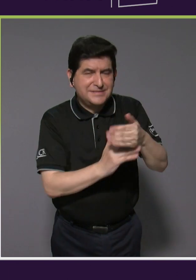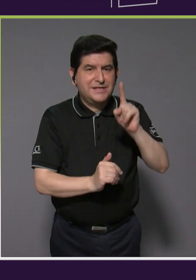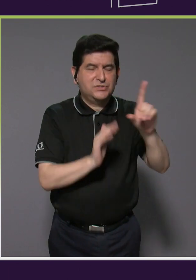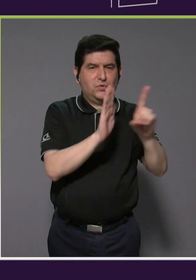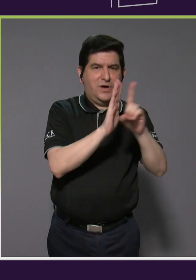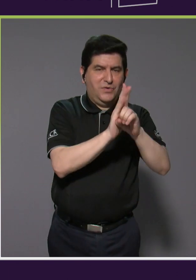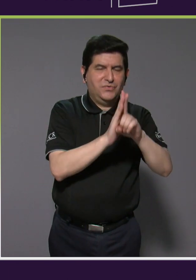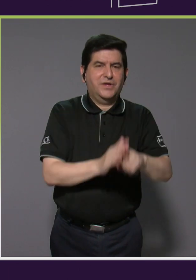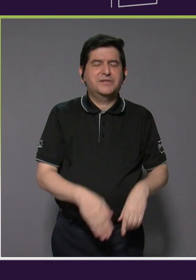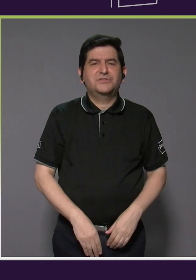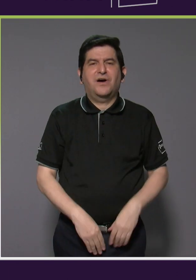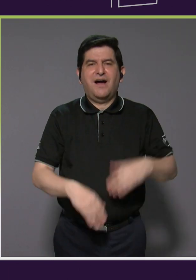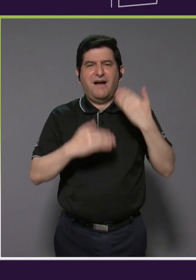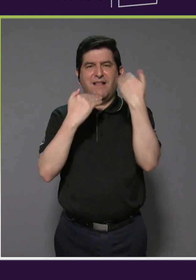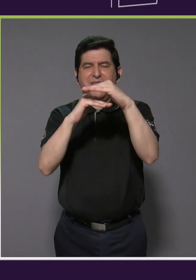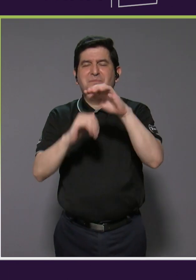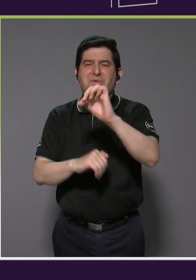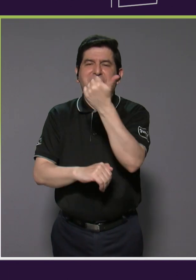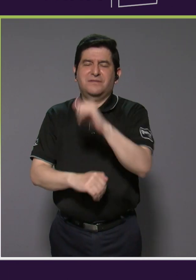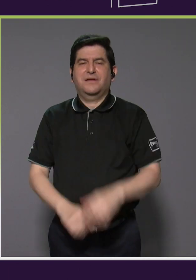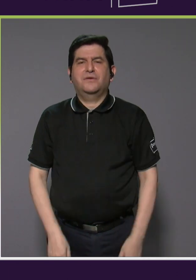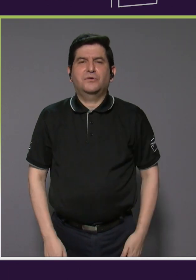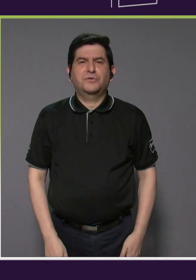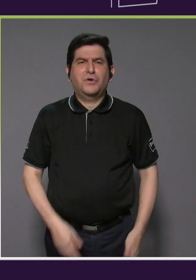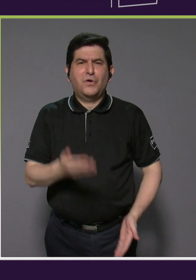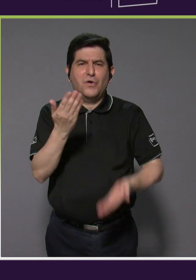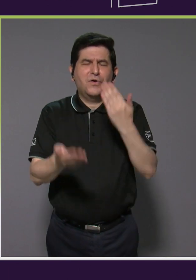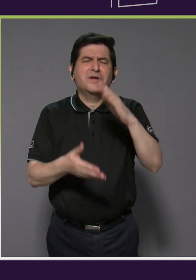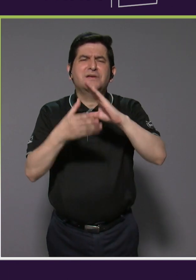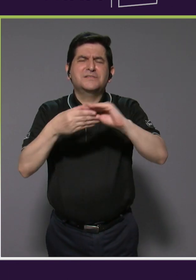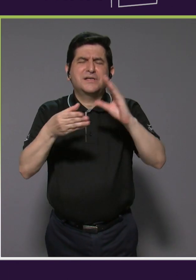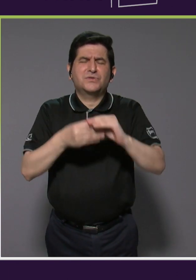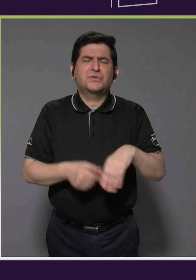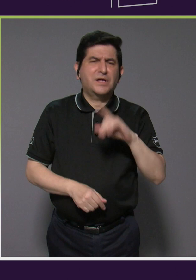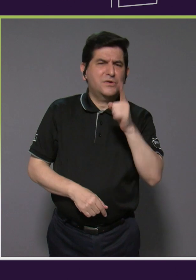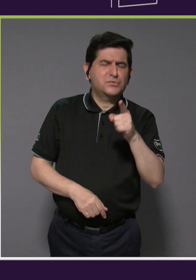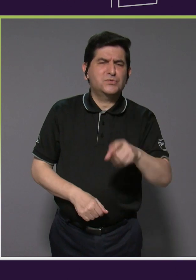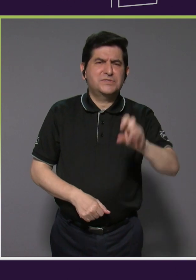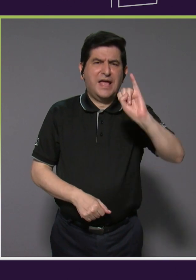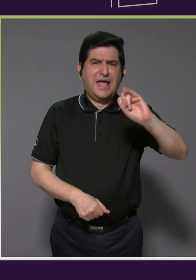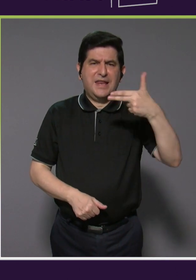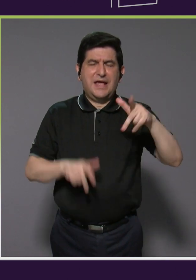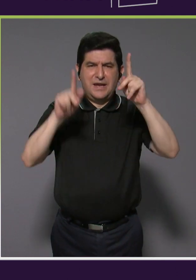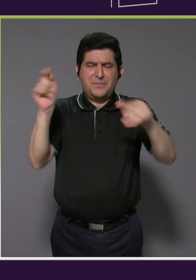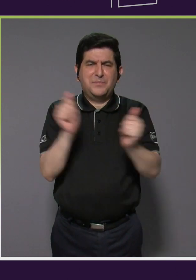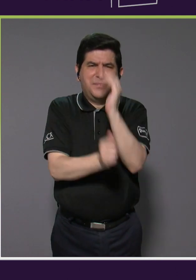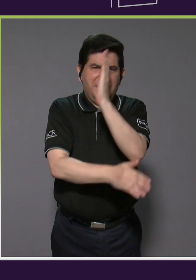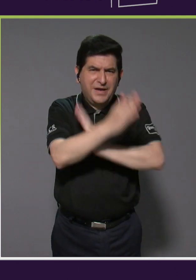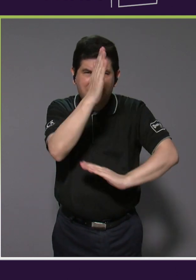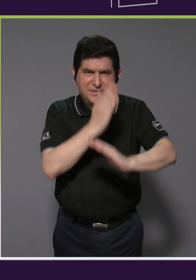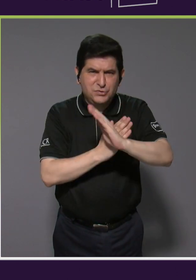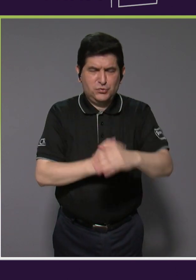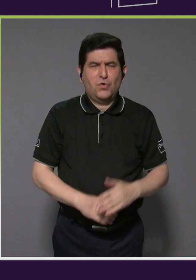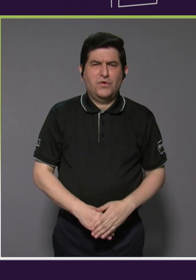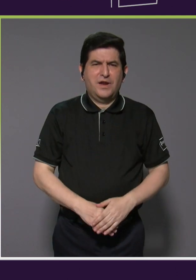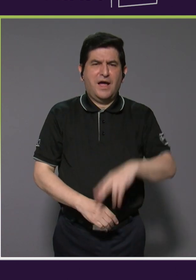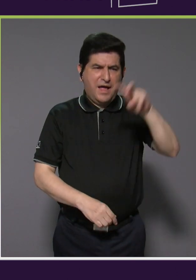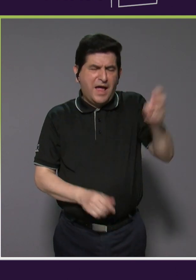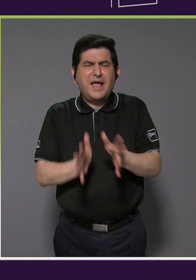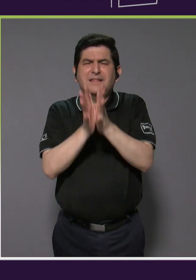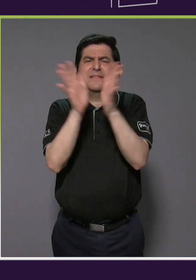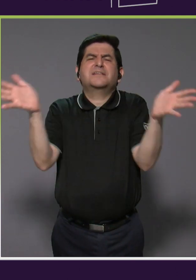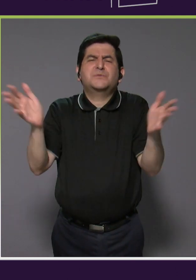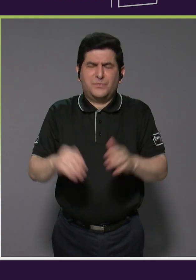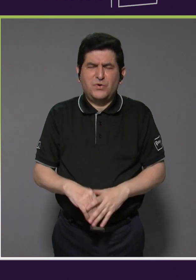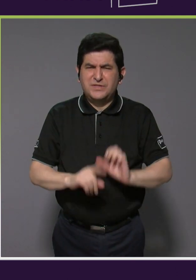va impidiendo el otro. Y también, doña Liliana, tal vez nos podría contar su experiencia, ¿verdad?, como persona con discapacidad en el transporte